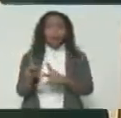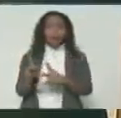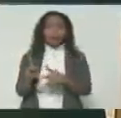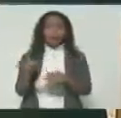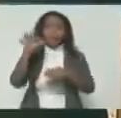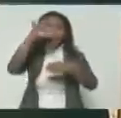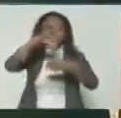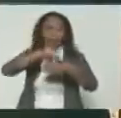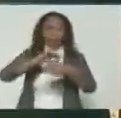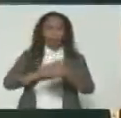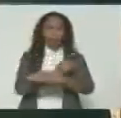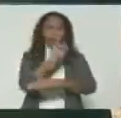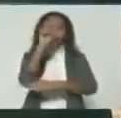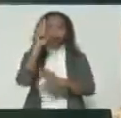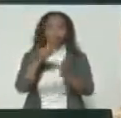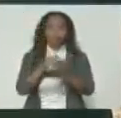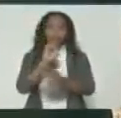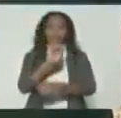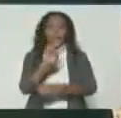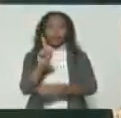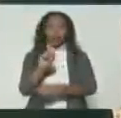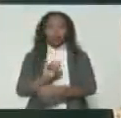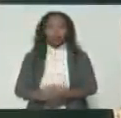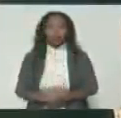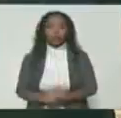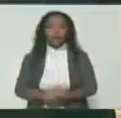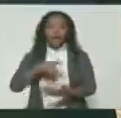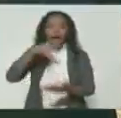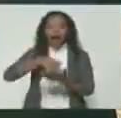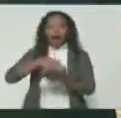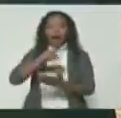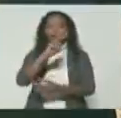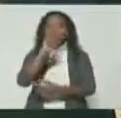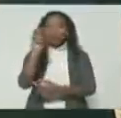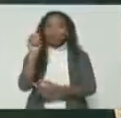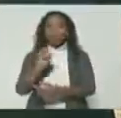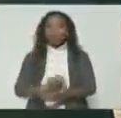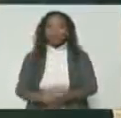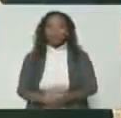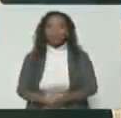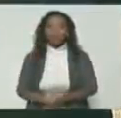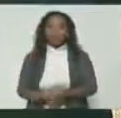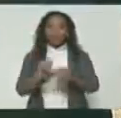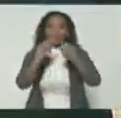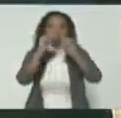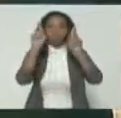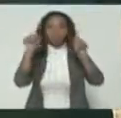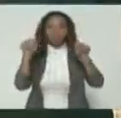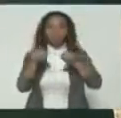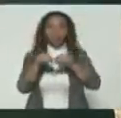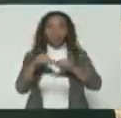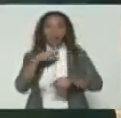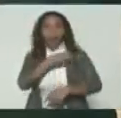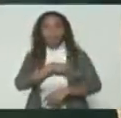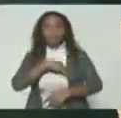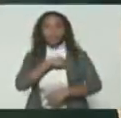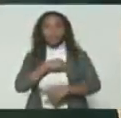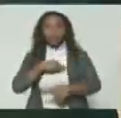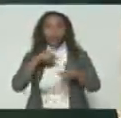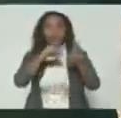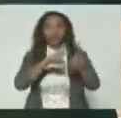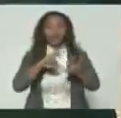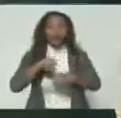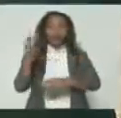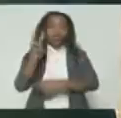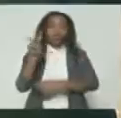siembra 2021, Carabobo 200, y en el marco de la gran misión AgroVenezuela